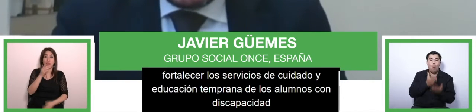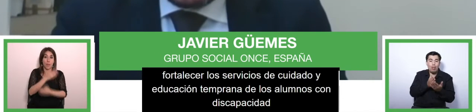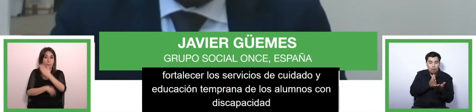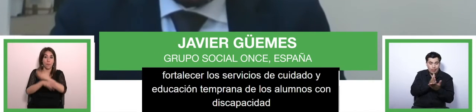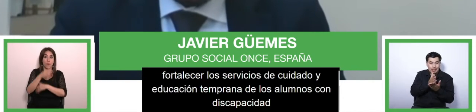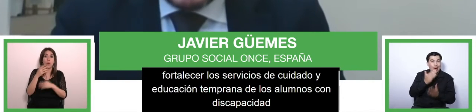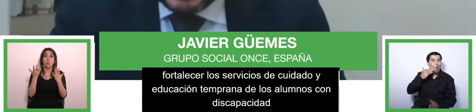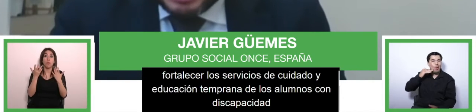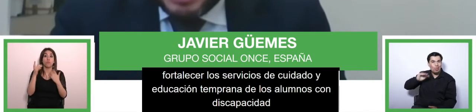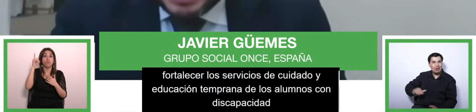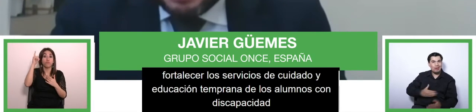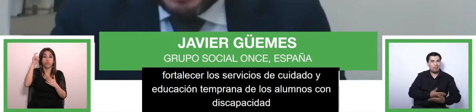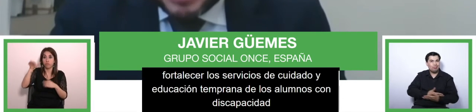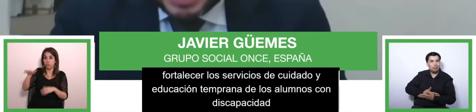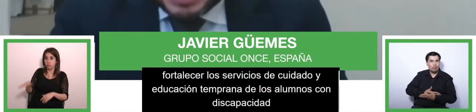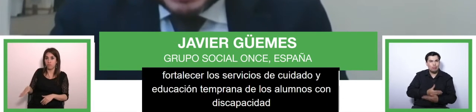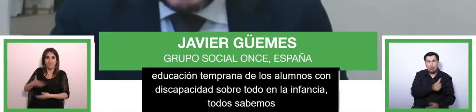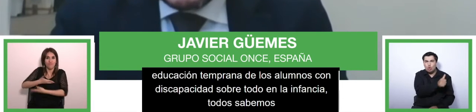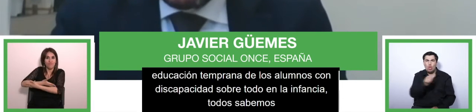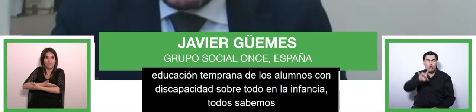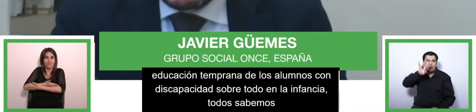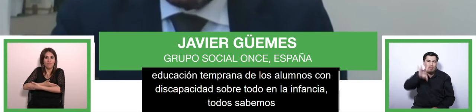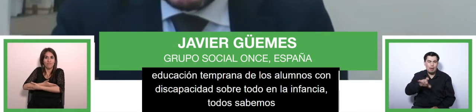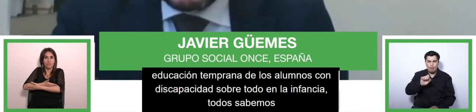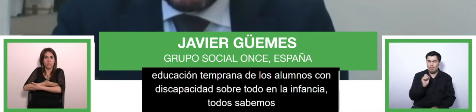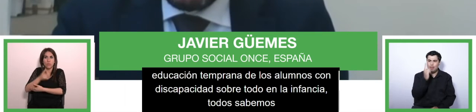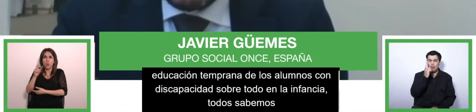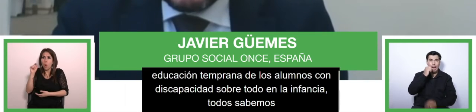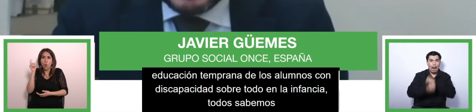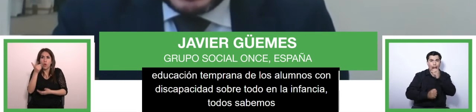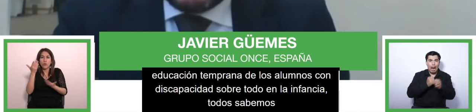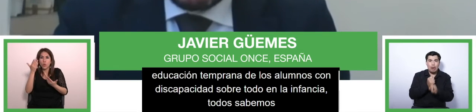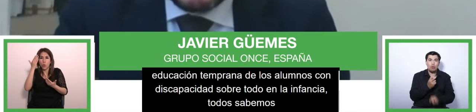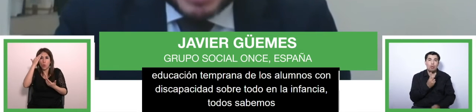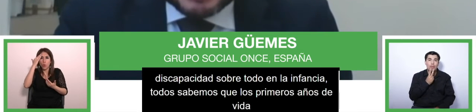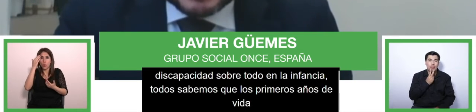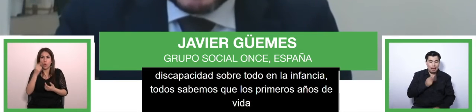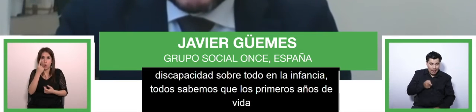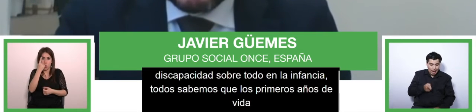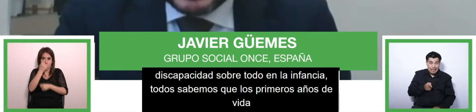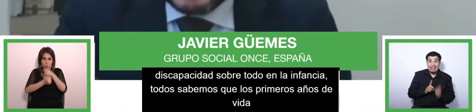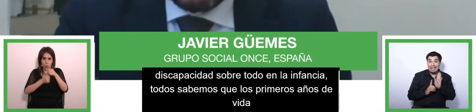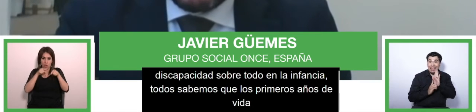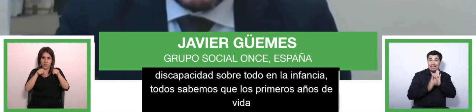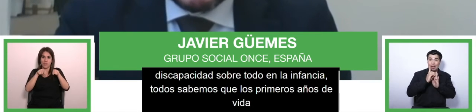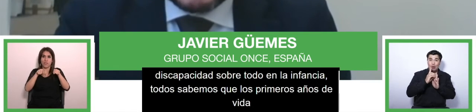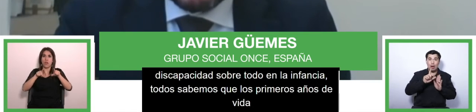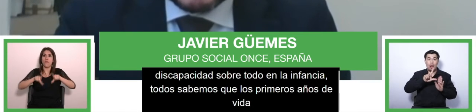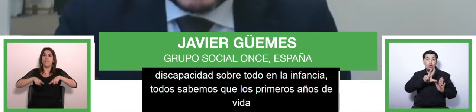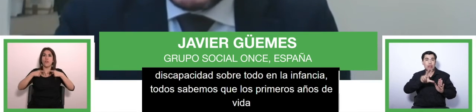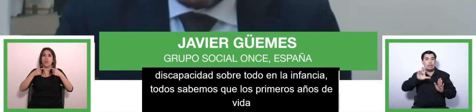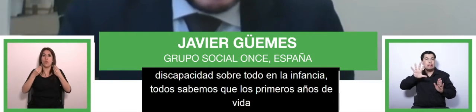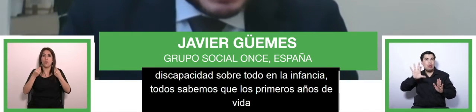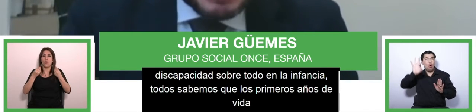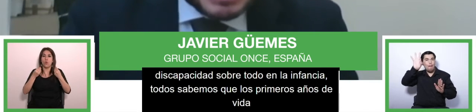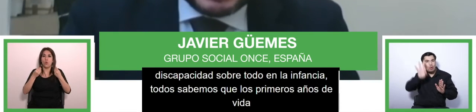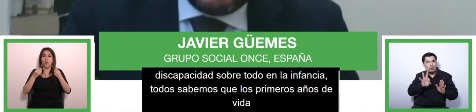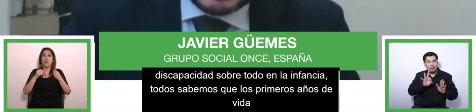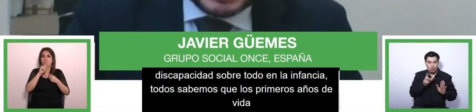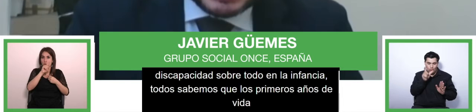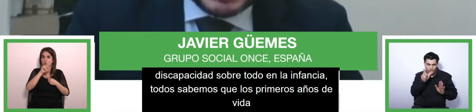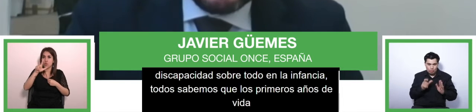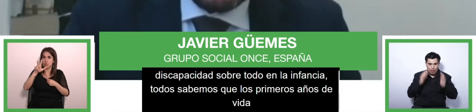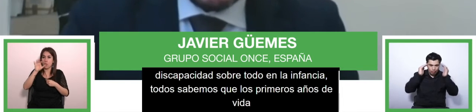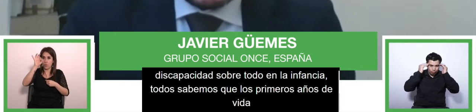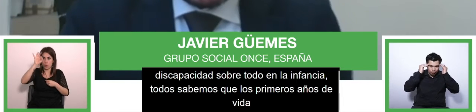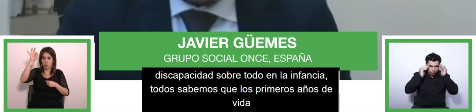sabemos que en los primeros años de vida se desarrolla el 85% de la capacidad intelectual de una persona, independientemente de